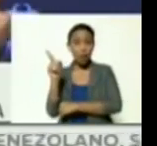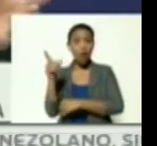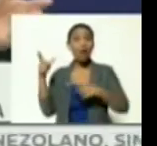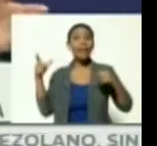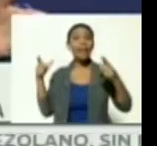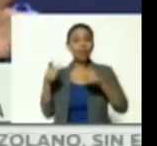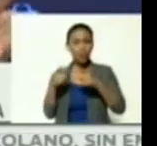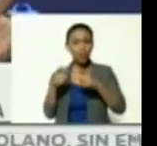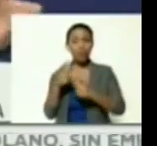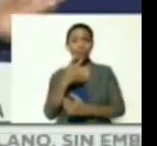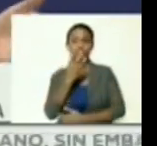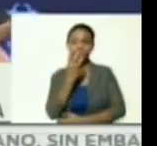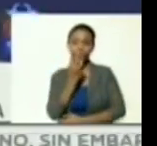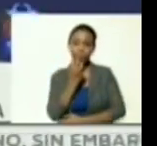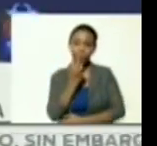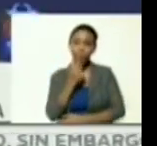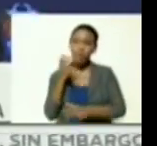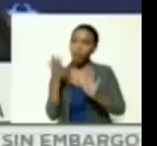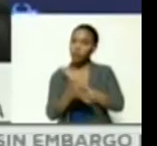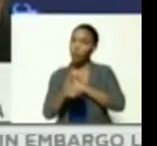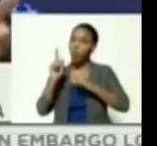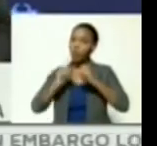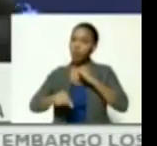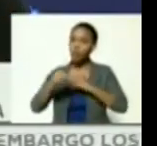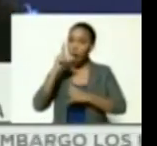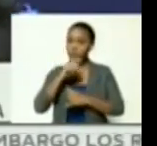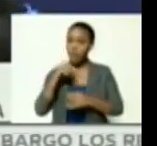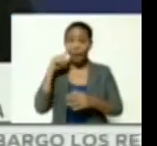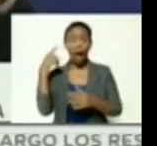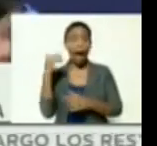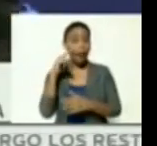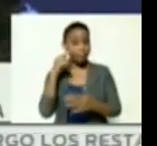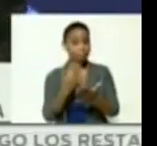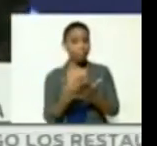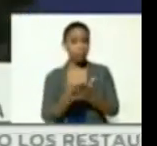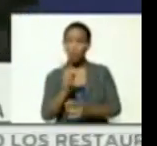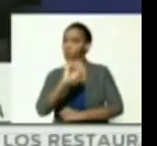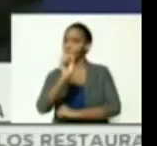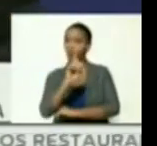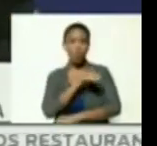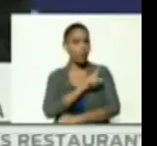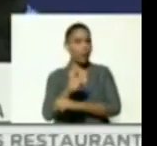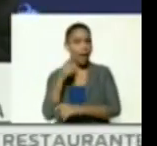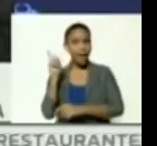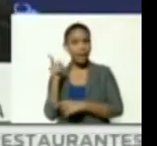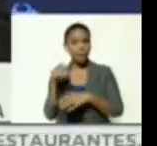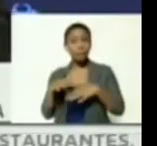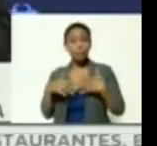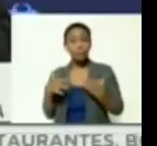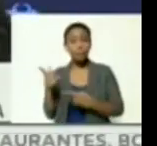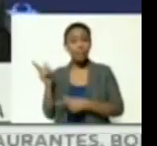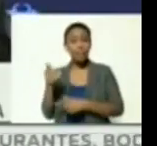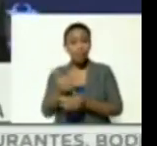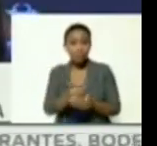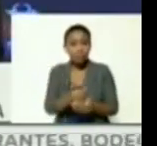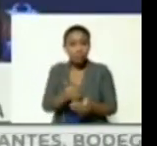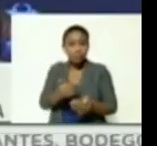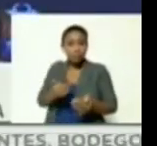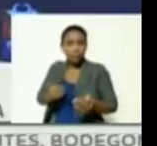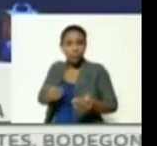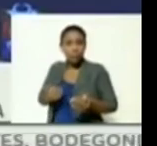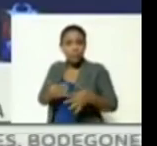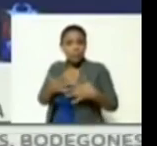además, muy tristes, sobre todo en los últimos años, porque se comprueba que no se han cumplido. Más bien, han retrocedido